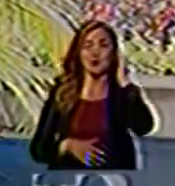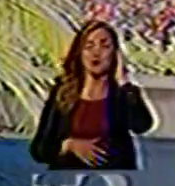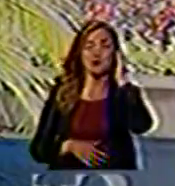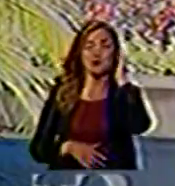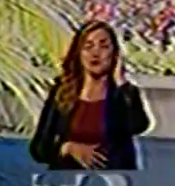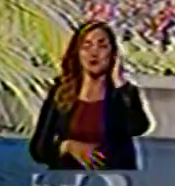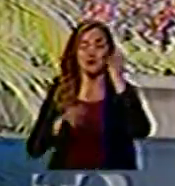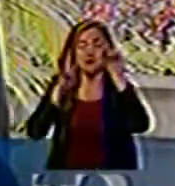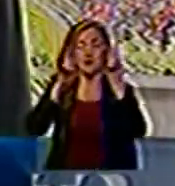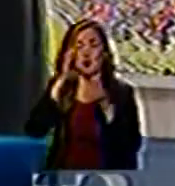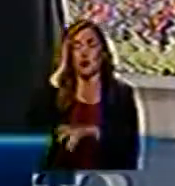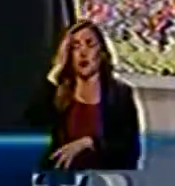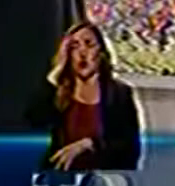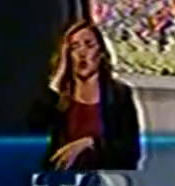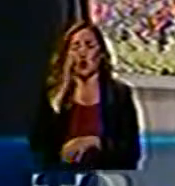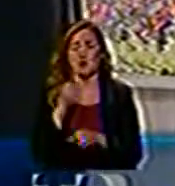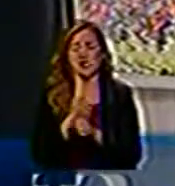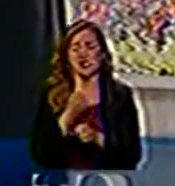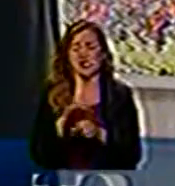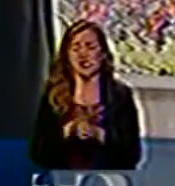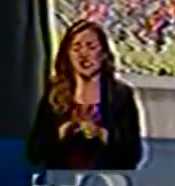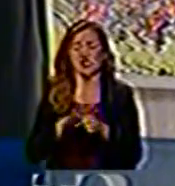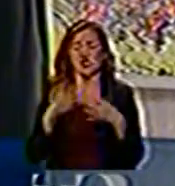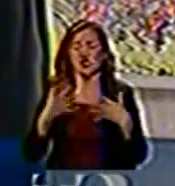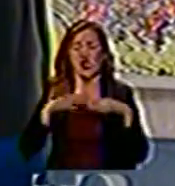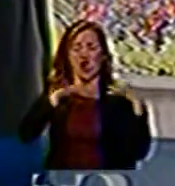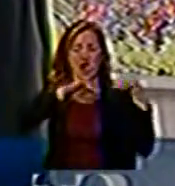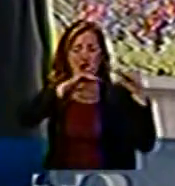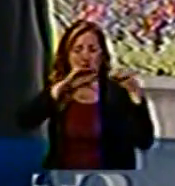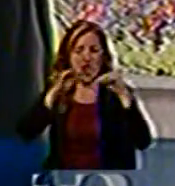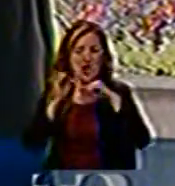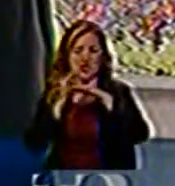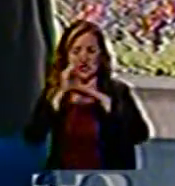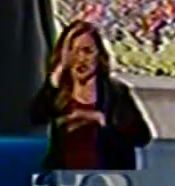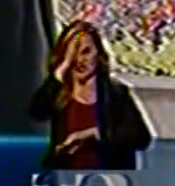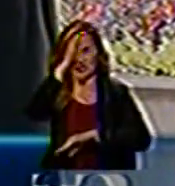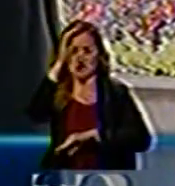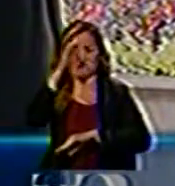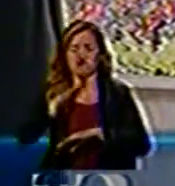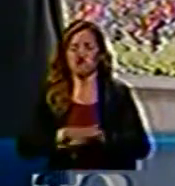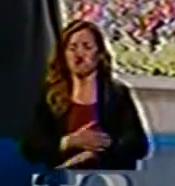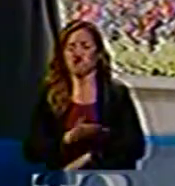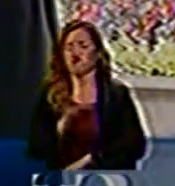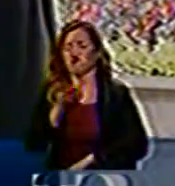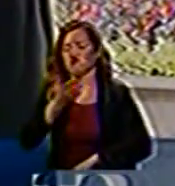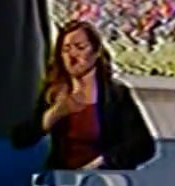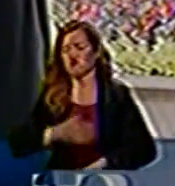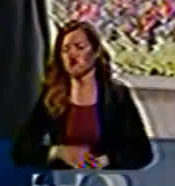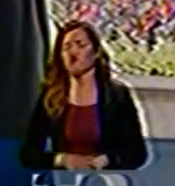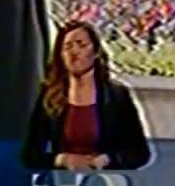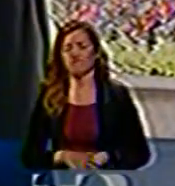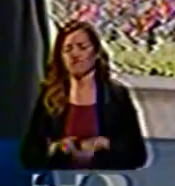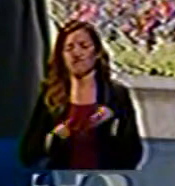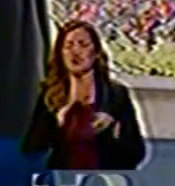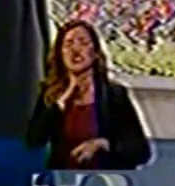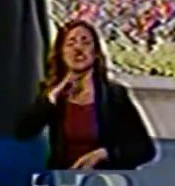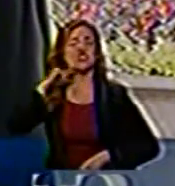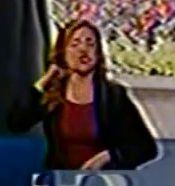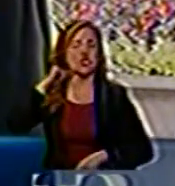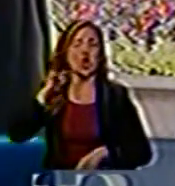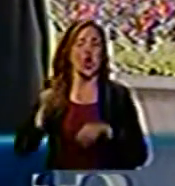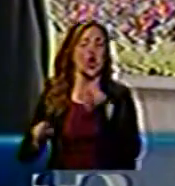preocupa y nos ocupa muchísimo es el escándalo que la Iglesia ha producido, el crimen que algunos